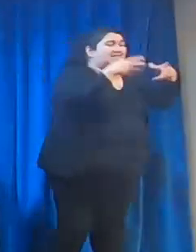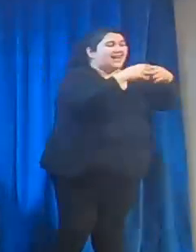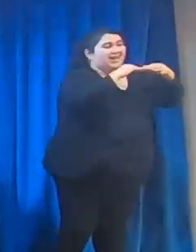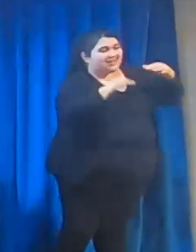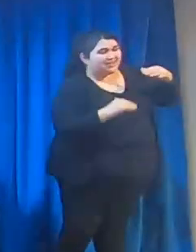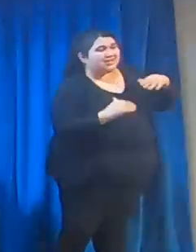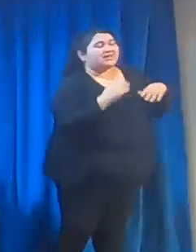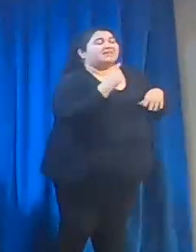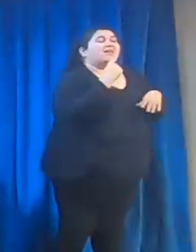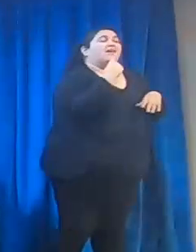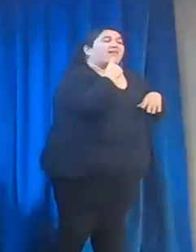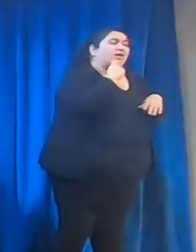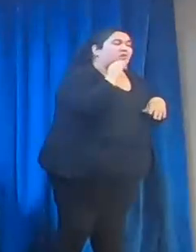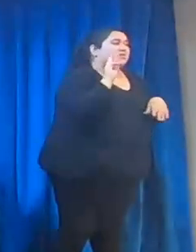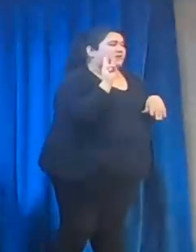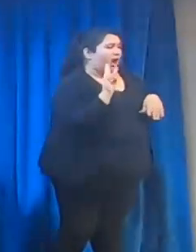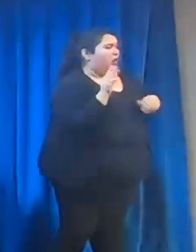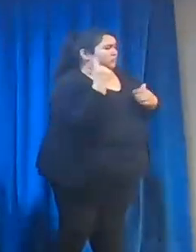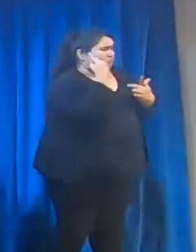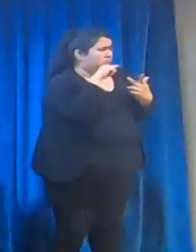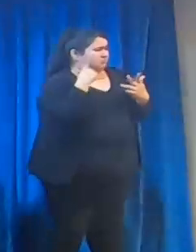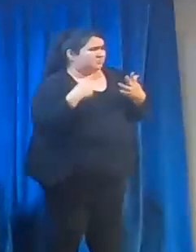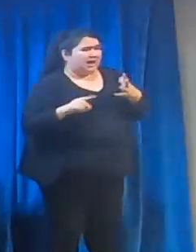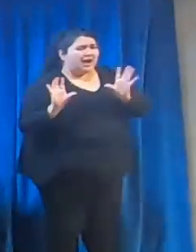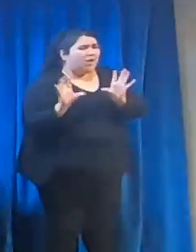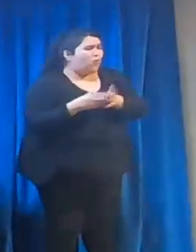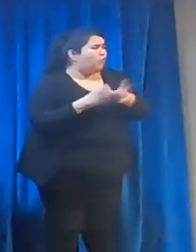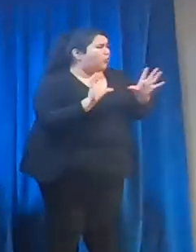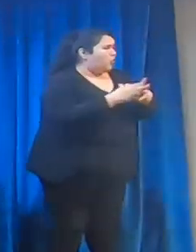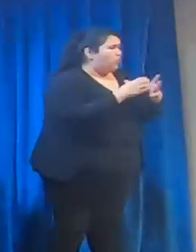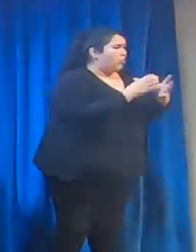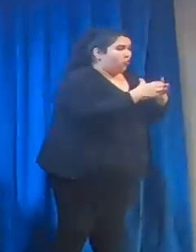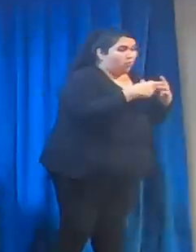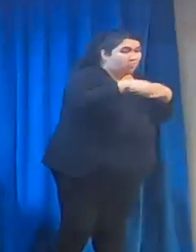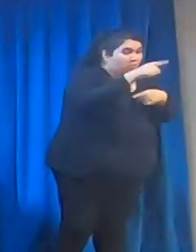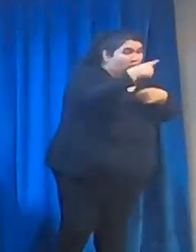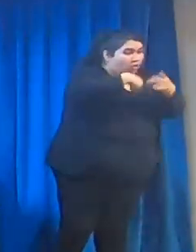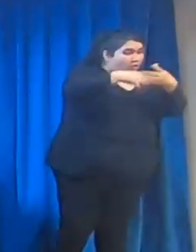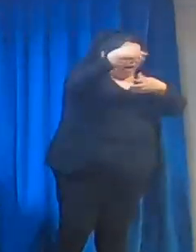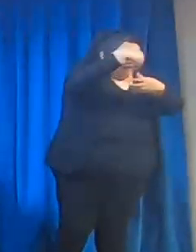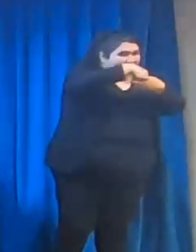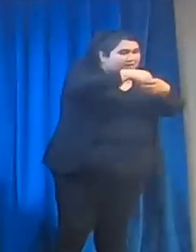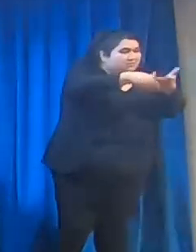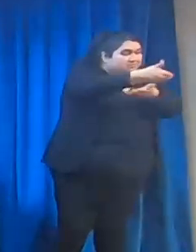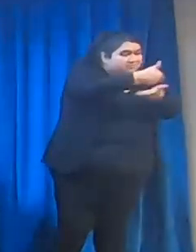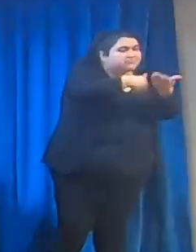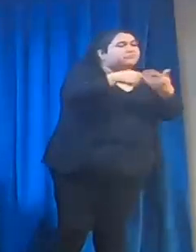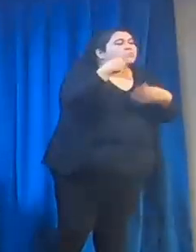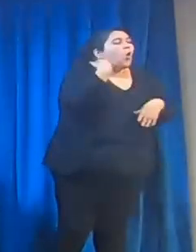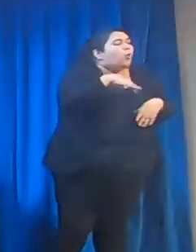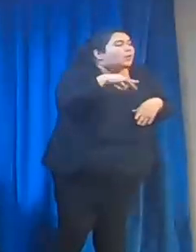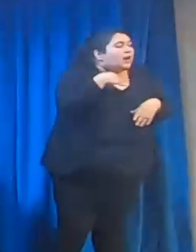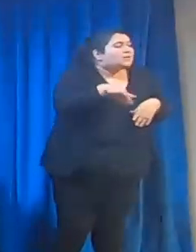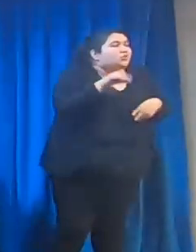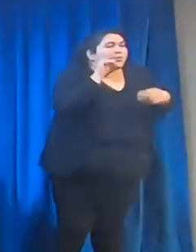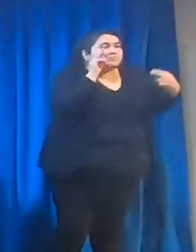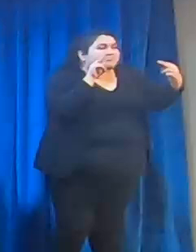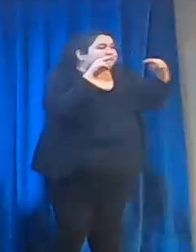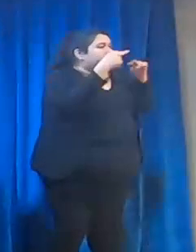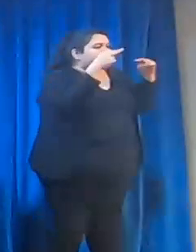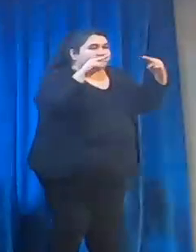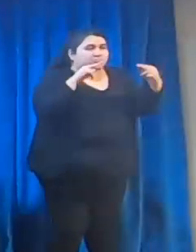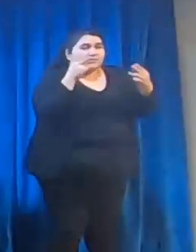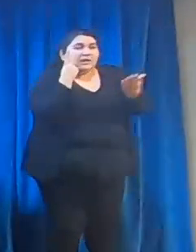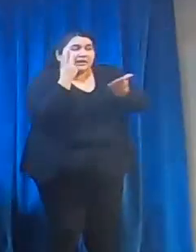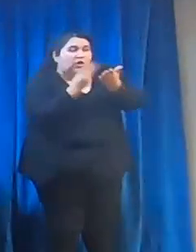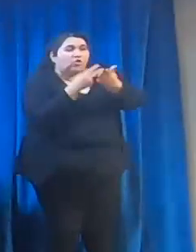scouts, con cantidad de comunidades donde hay convivencia, donde hay la obligatoriedad de verle la cara al otro, de